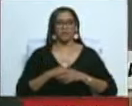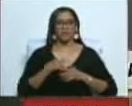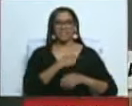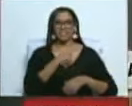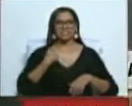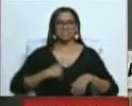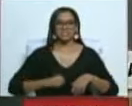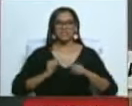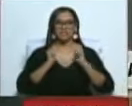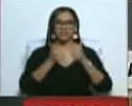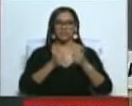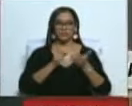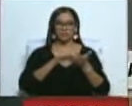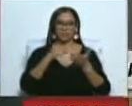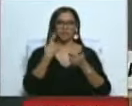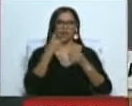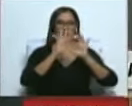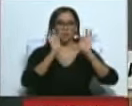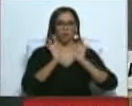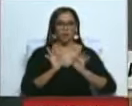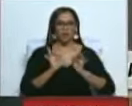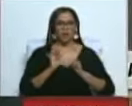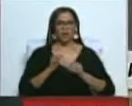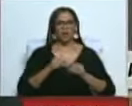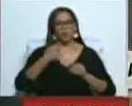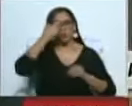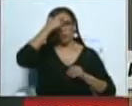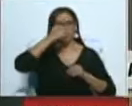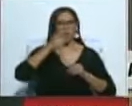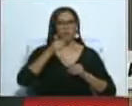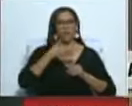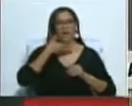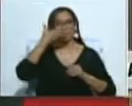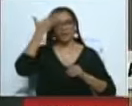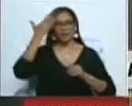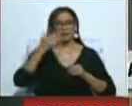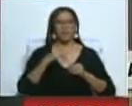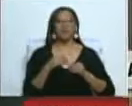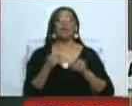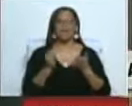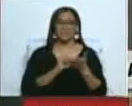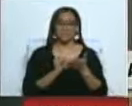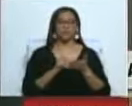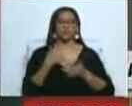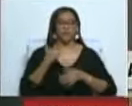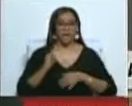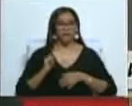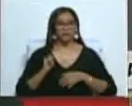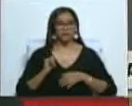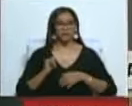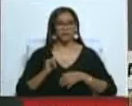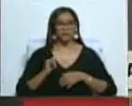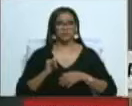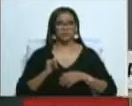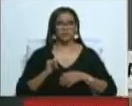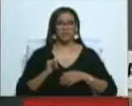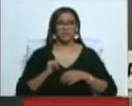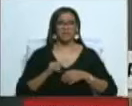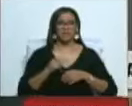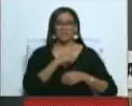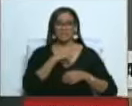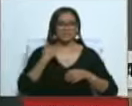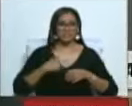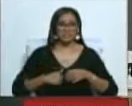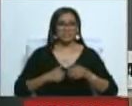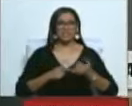empezó a escribir de una forma. Los pueblos árabes se expresó. Todavía esas escrituras existen. La mandarín,